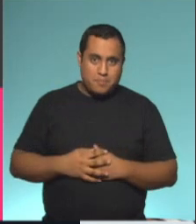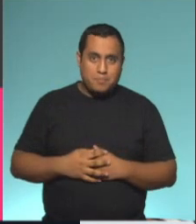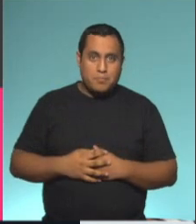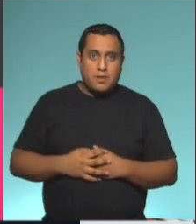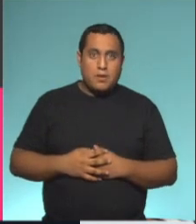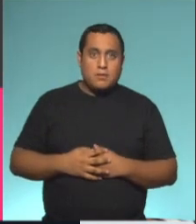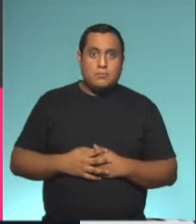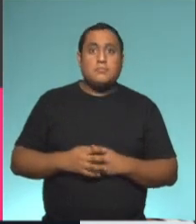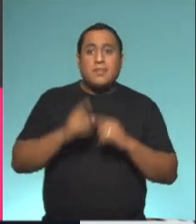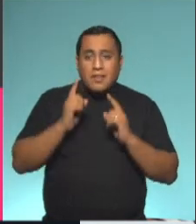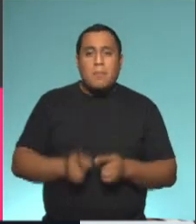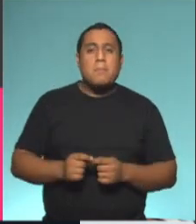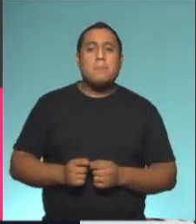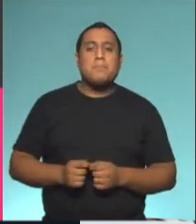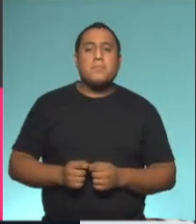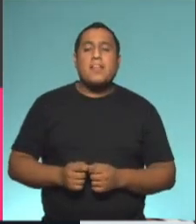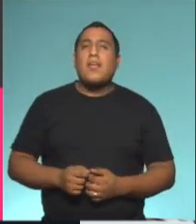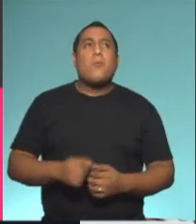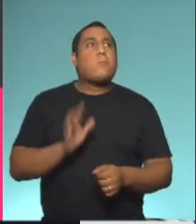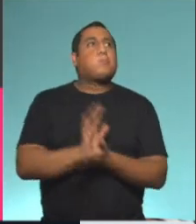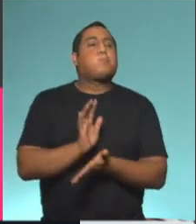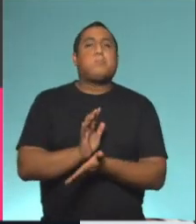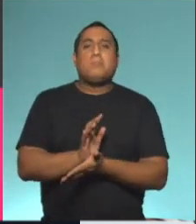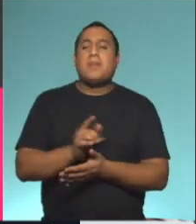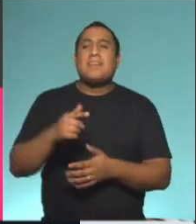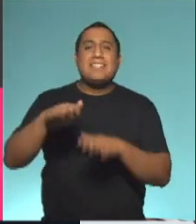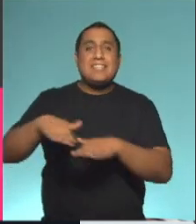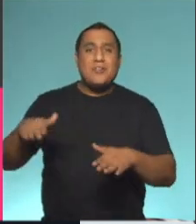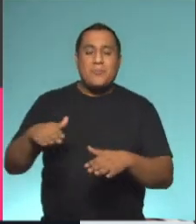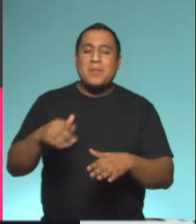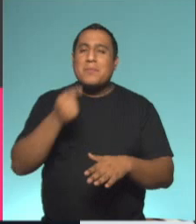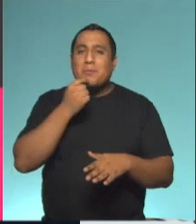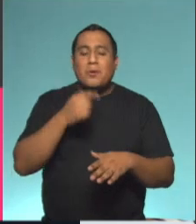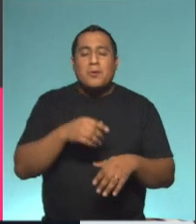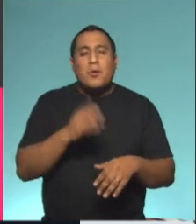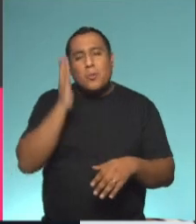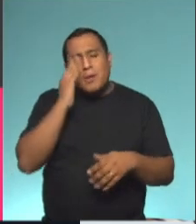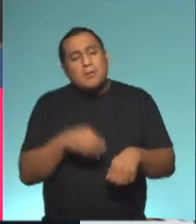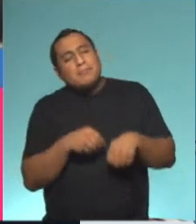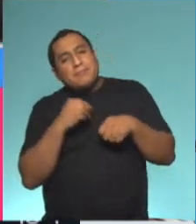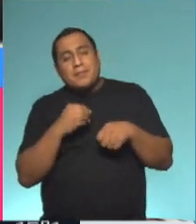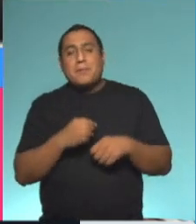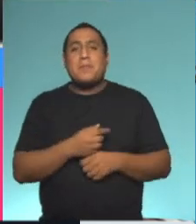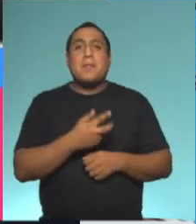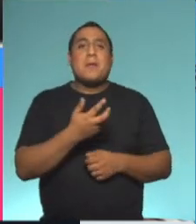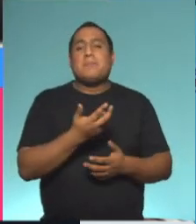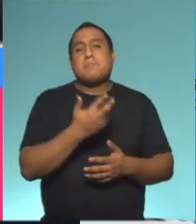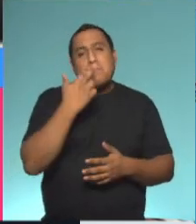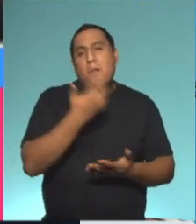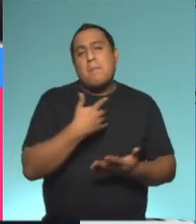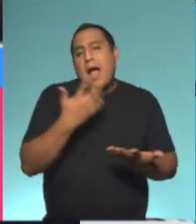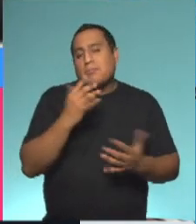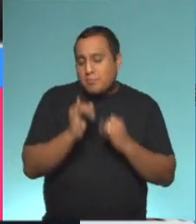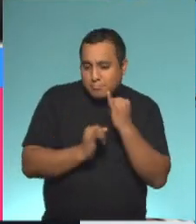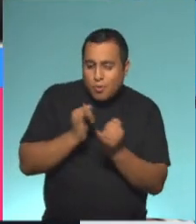Y aparte, como decirte, es como cuando los chicos, uno le contaba un cuentito antes de dormirse, los chicos imaginaban los personajes y qué sé yo. Acá